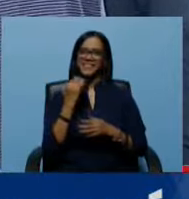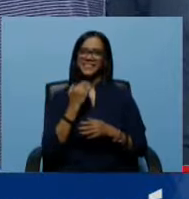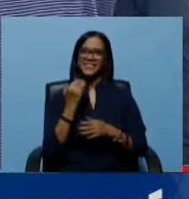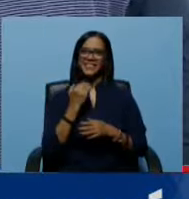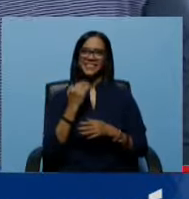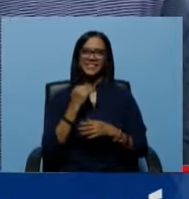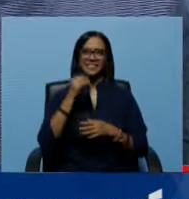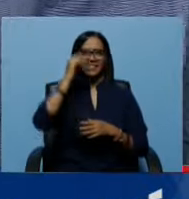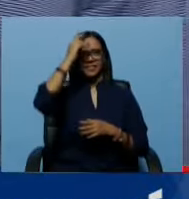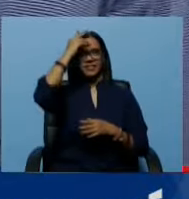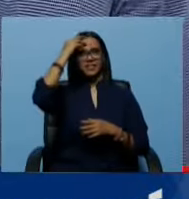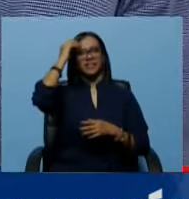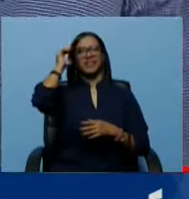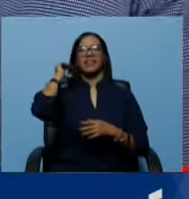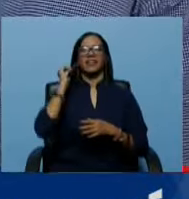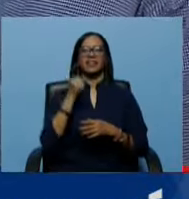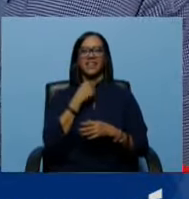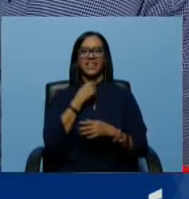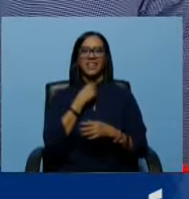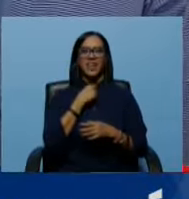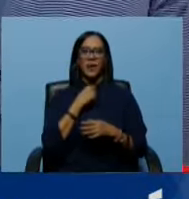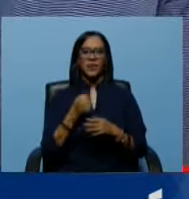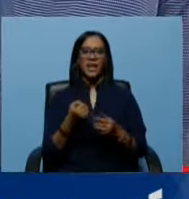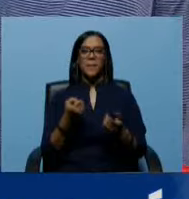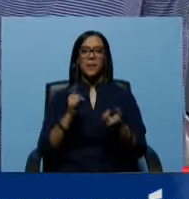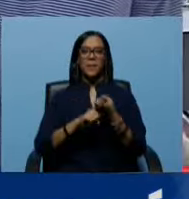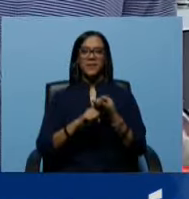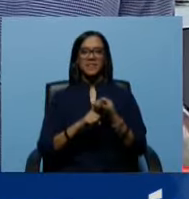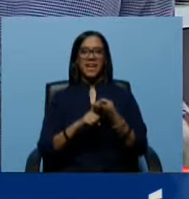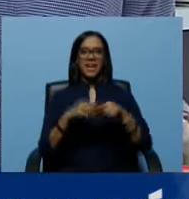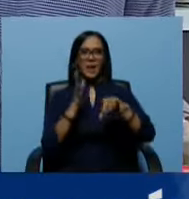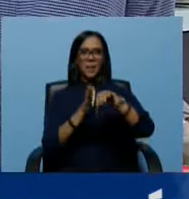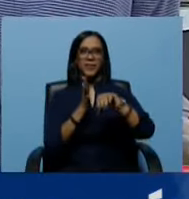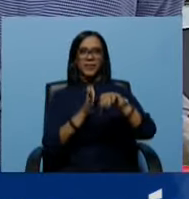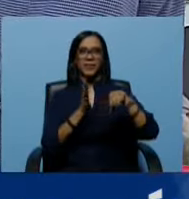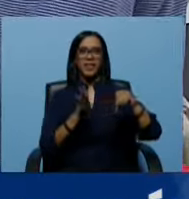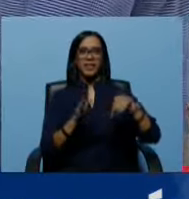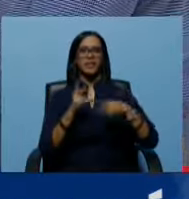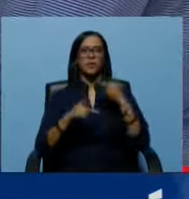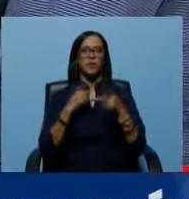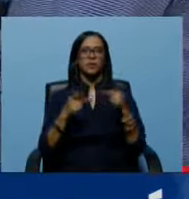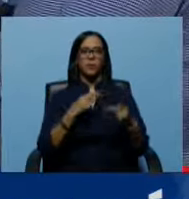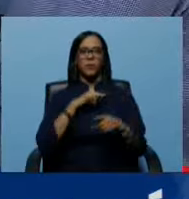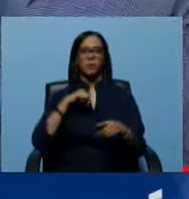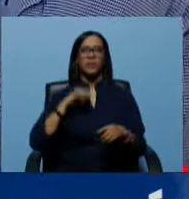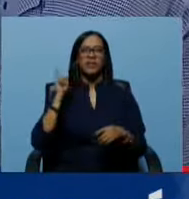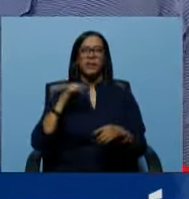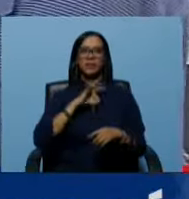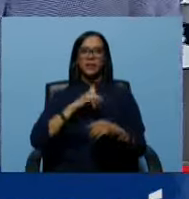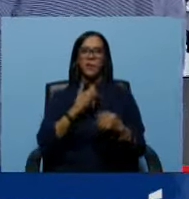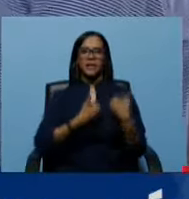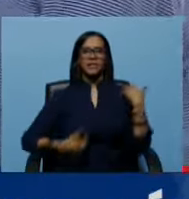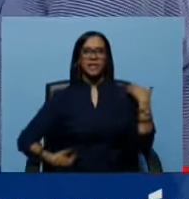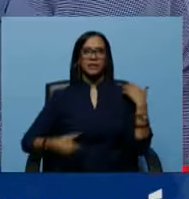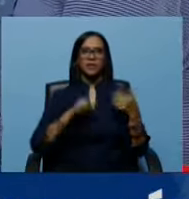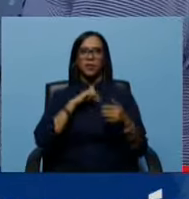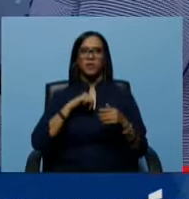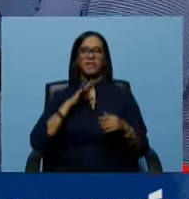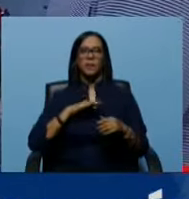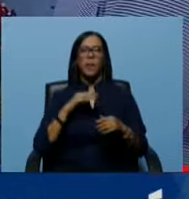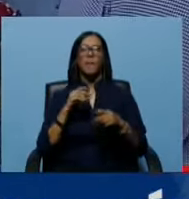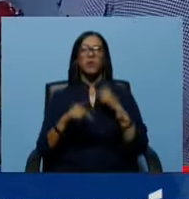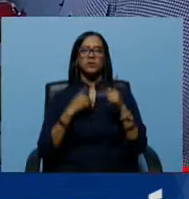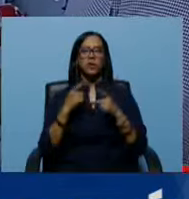Mira, esto es lo que le gusta a Silvia, la mortadela. Se producía por nosotros también, señor presidente. Nosotros estamos produciendo